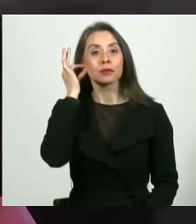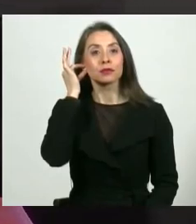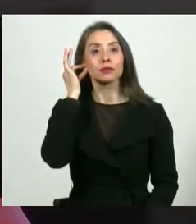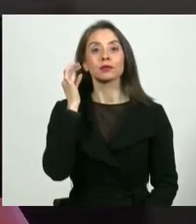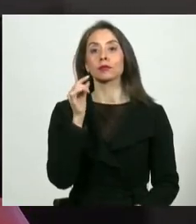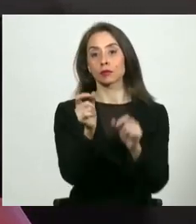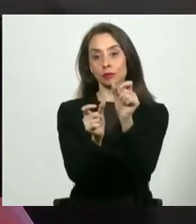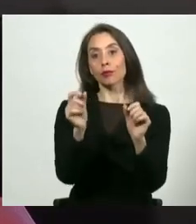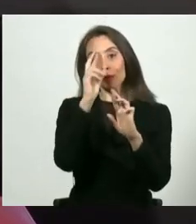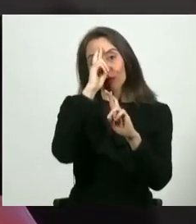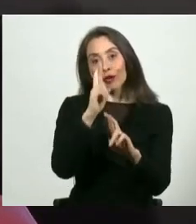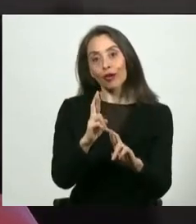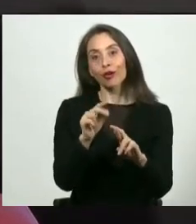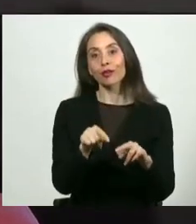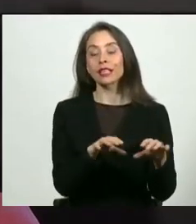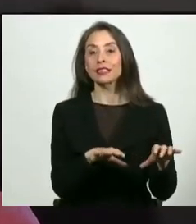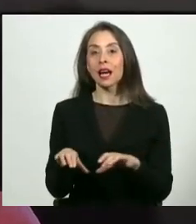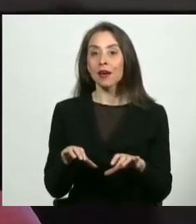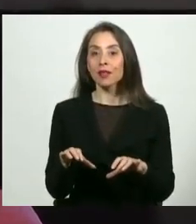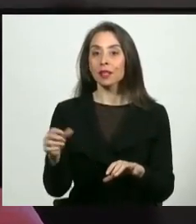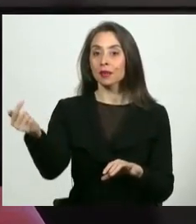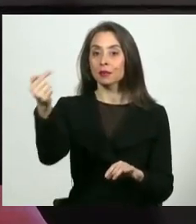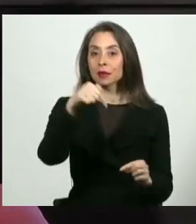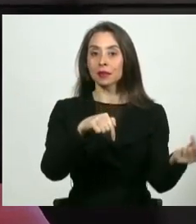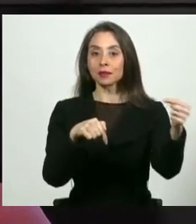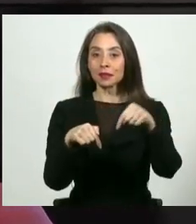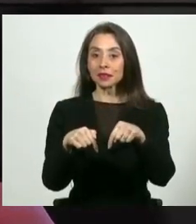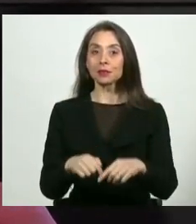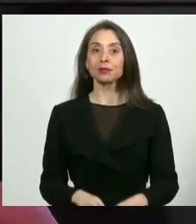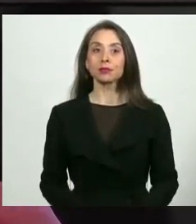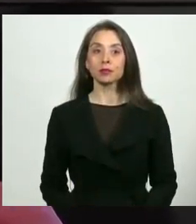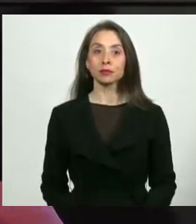honran esta actividad con su presencia.